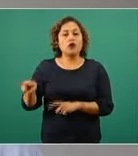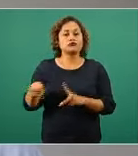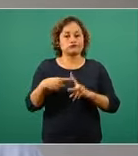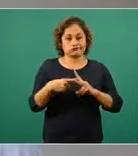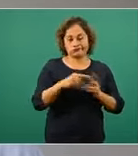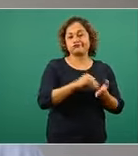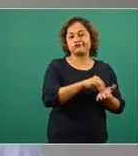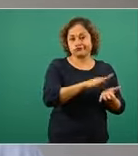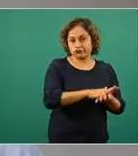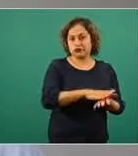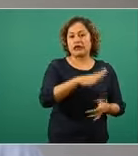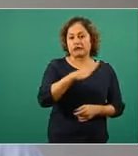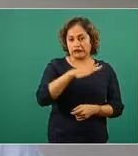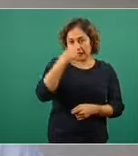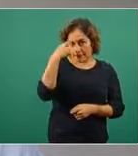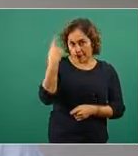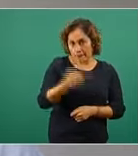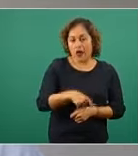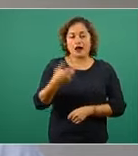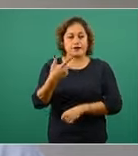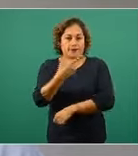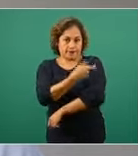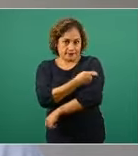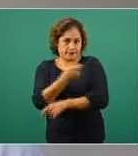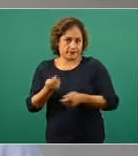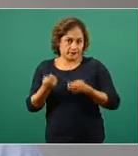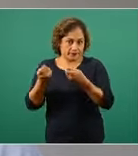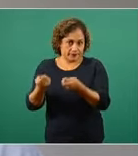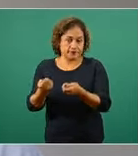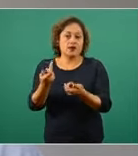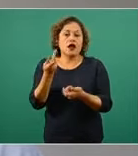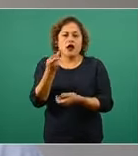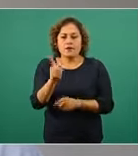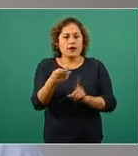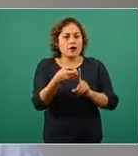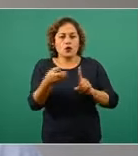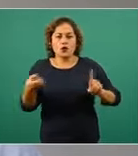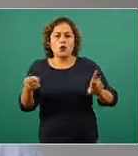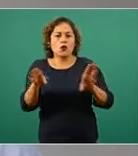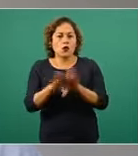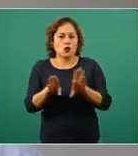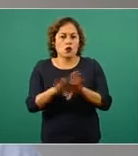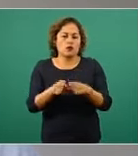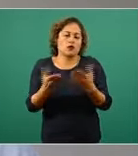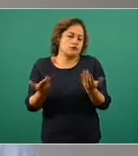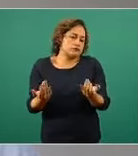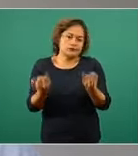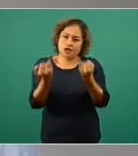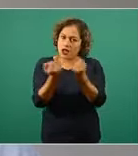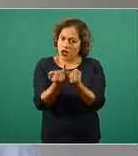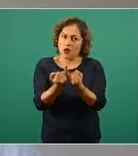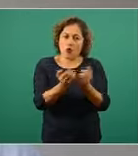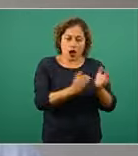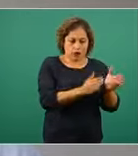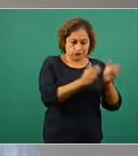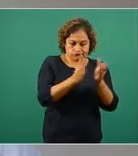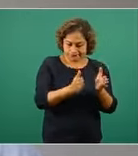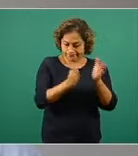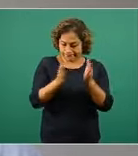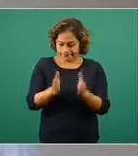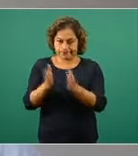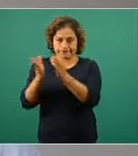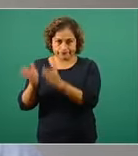SARS-CoV-2. El orden de la vacunación va a responder a las mismas etapas que en su momento han sido